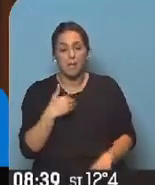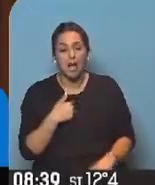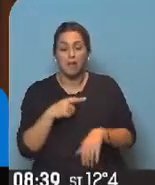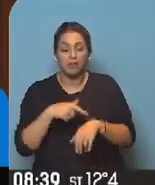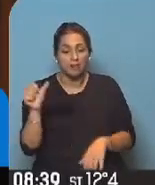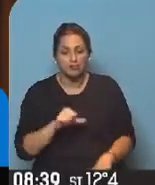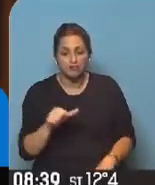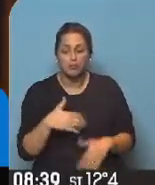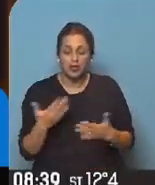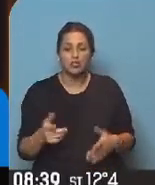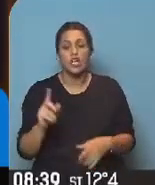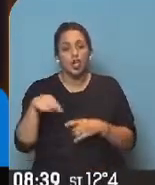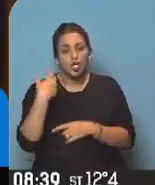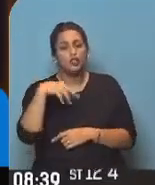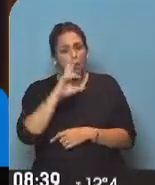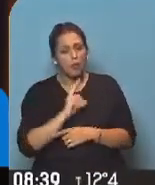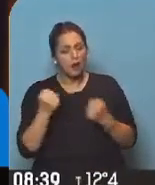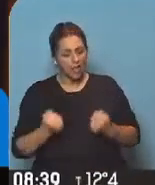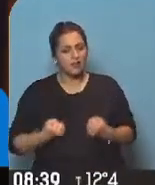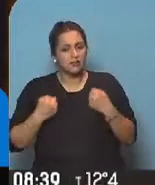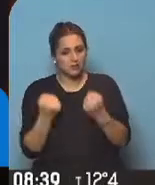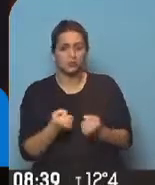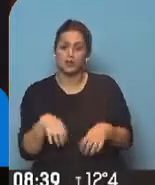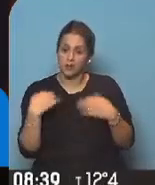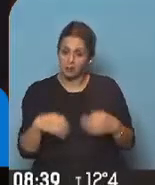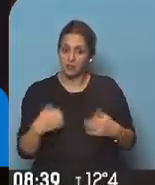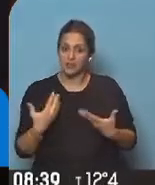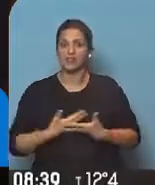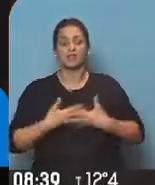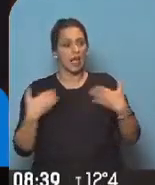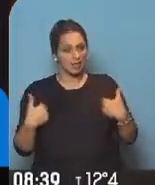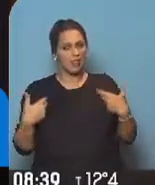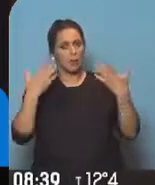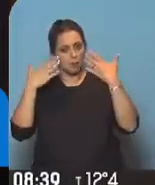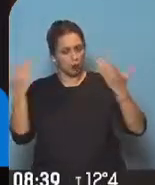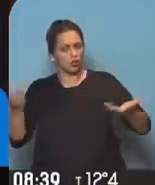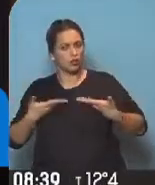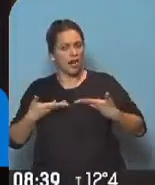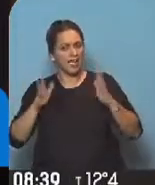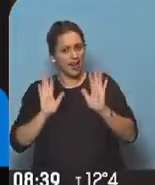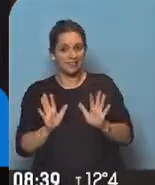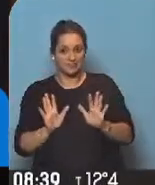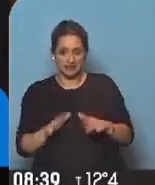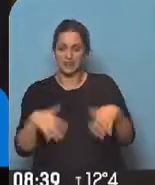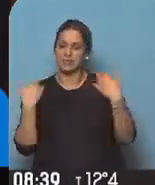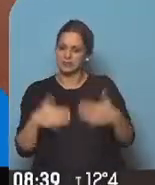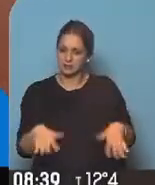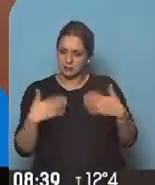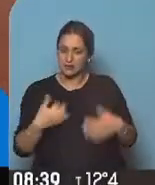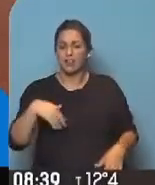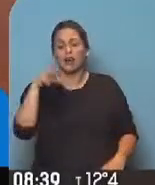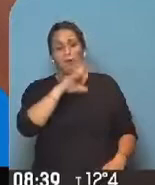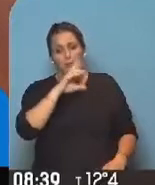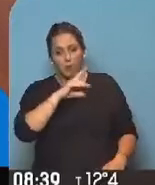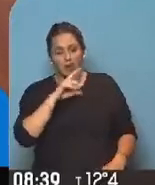todas las otras mujeres que se animaron también hay que hay que animarse a y mostrar sus heridas de guerra las mujeres que